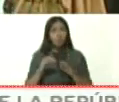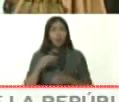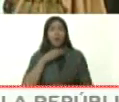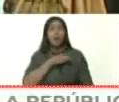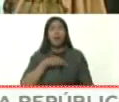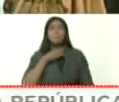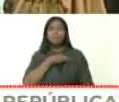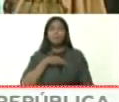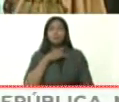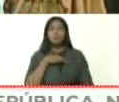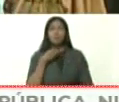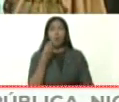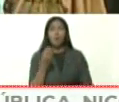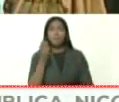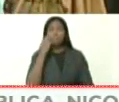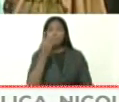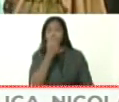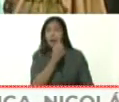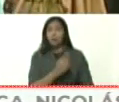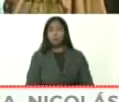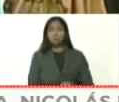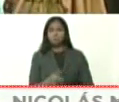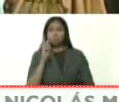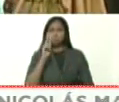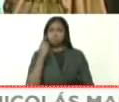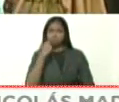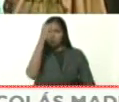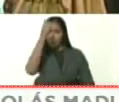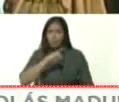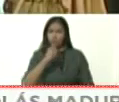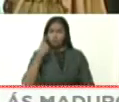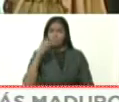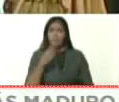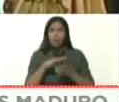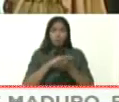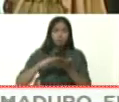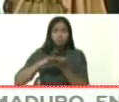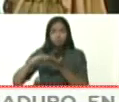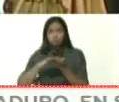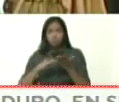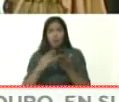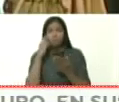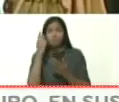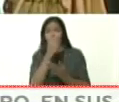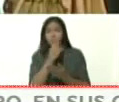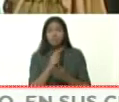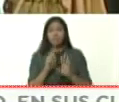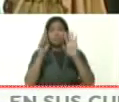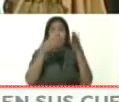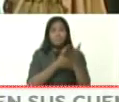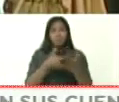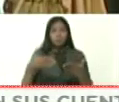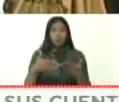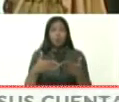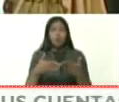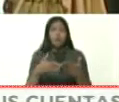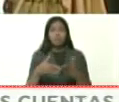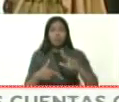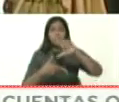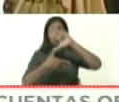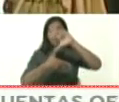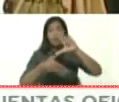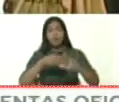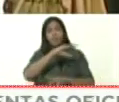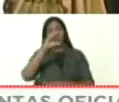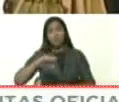Milagro. Hay que verle la cara a la operación y a la recuperación de la vista de 6 millones de latinoamericanos y